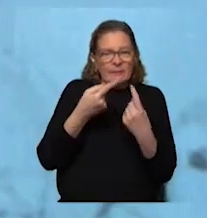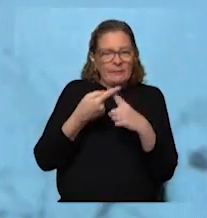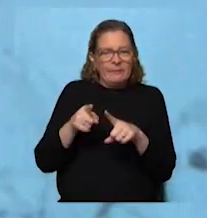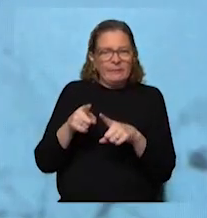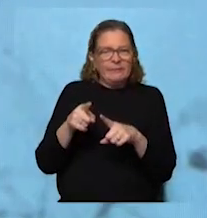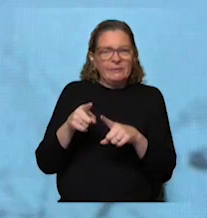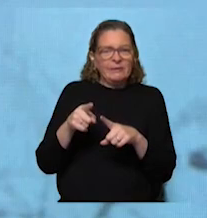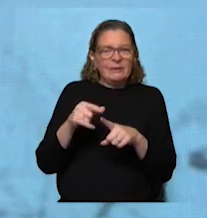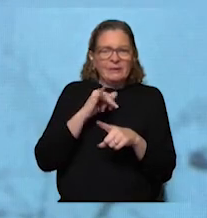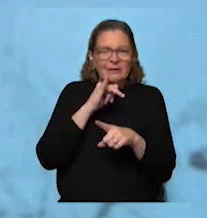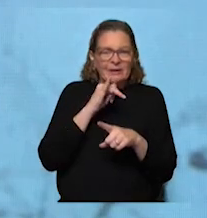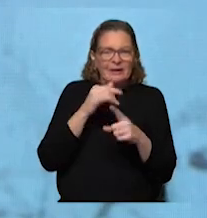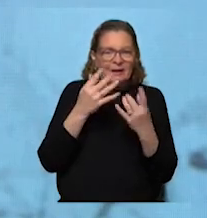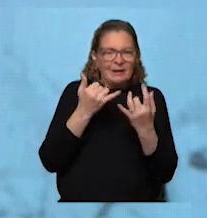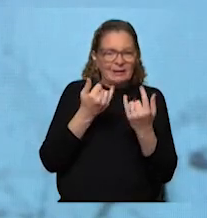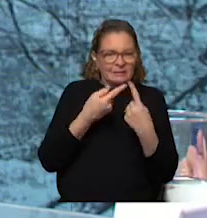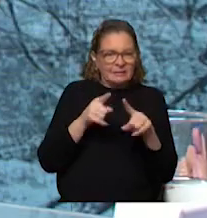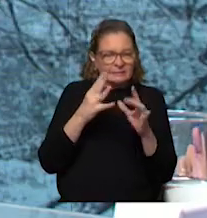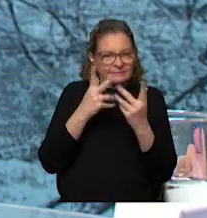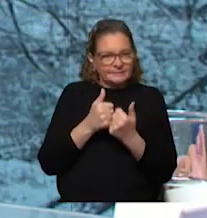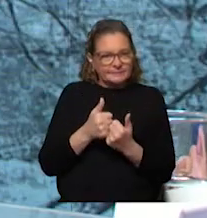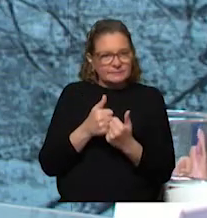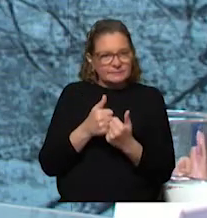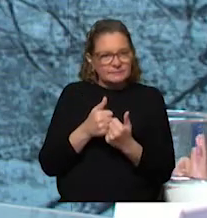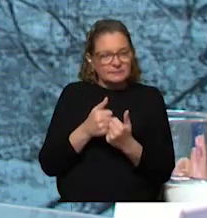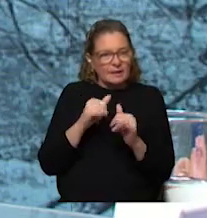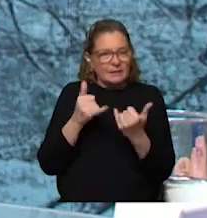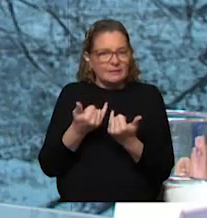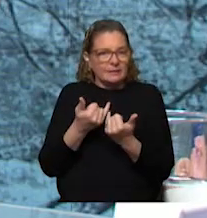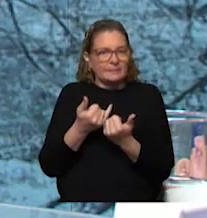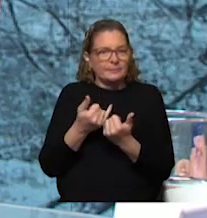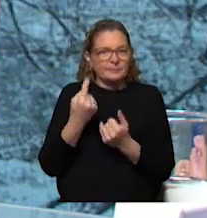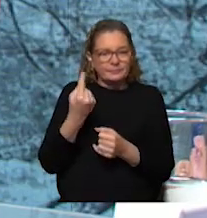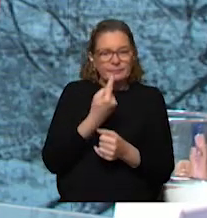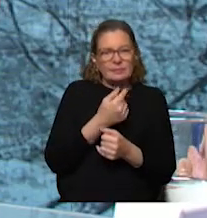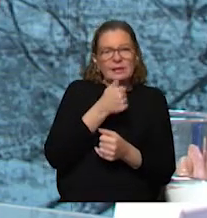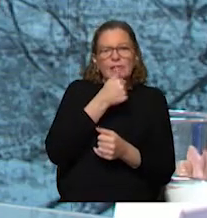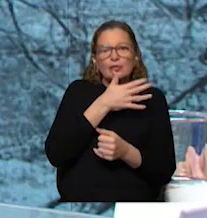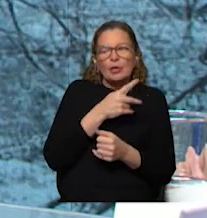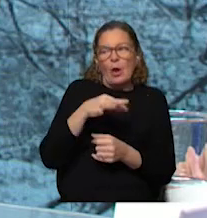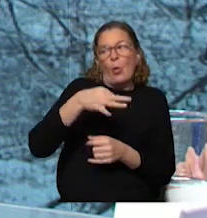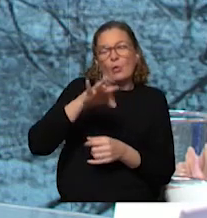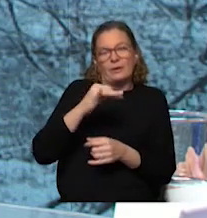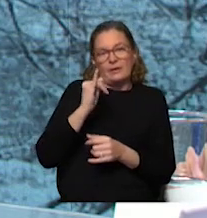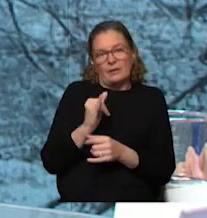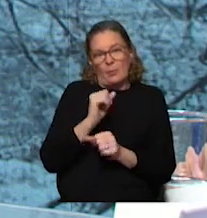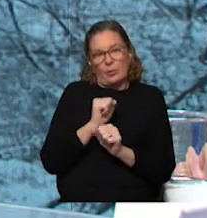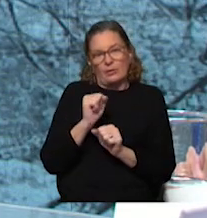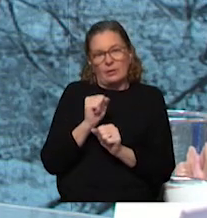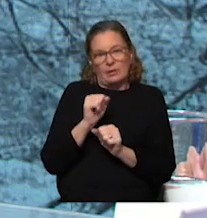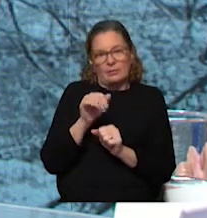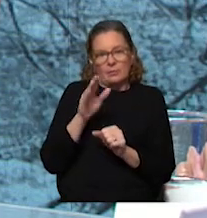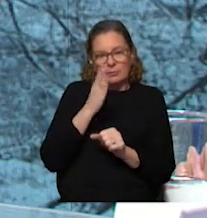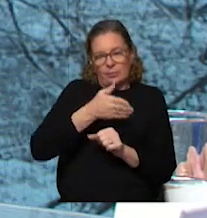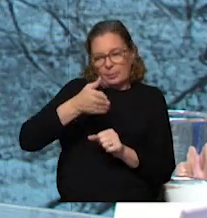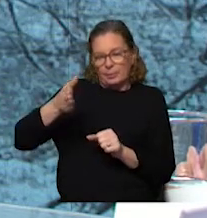está contada de manera diferente no O sea cada historia es única entonces podría haber sido una opción